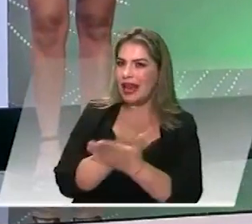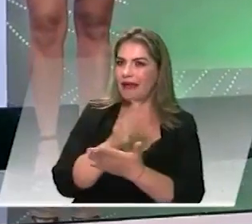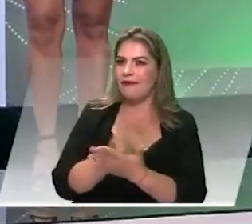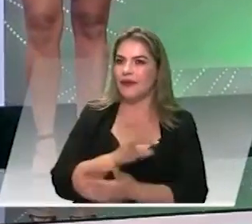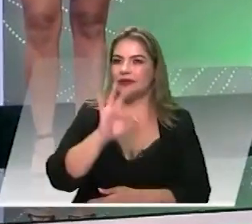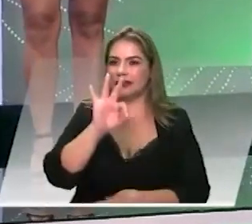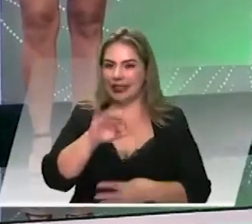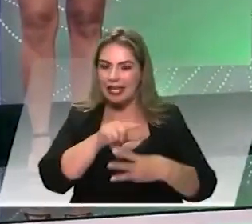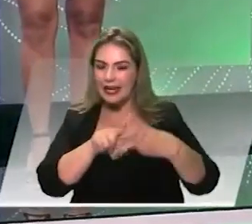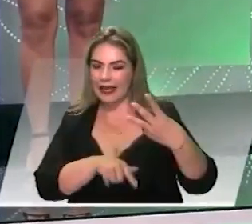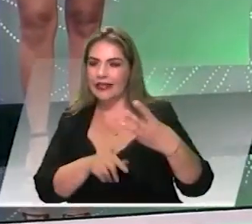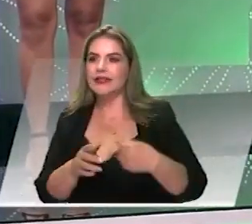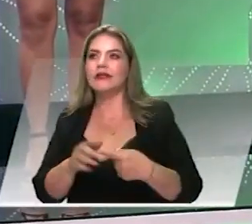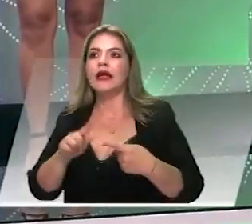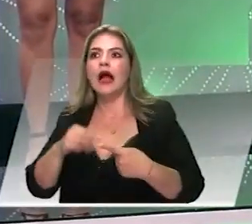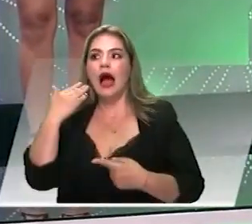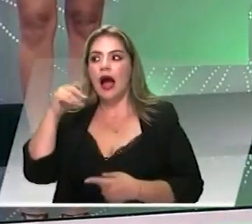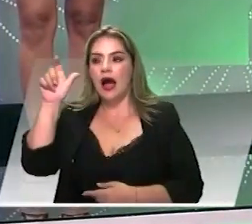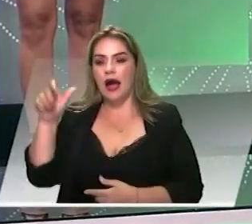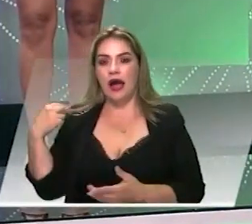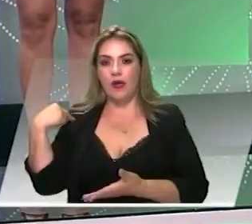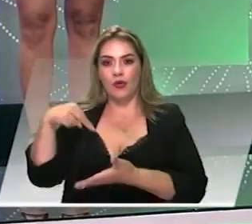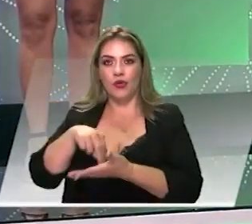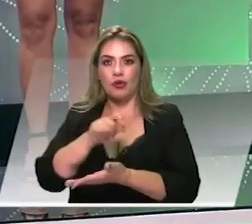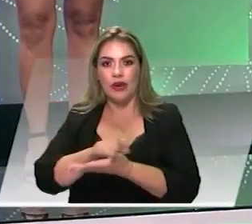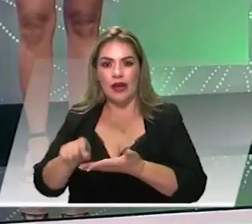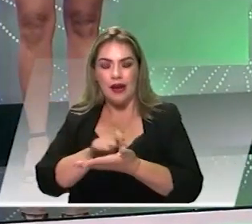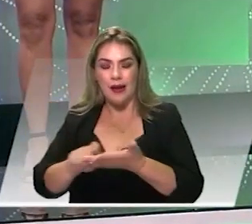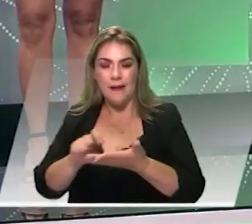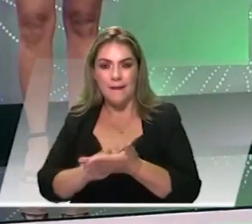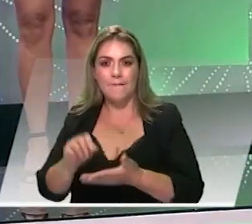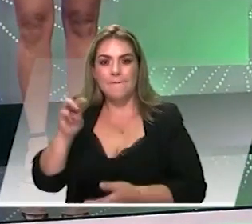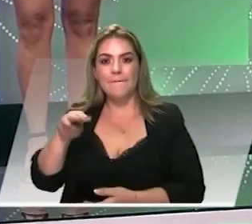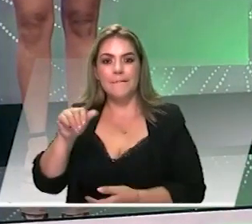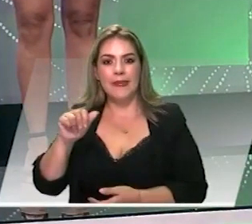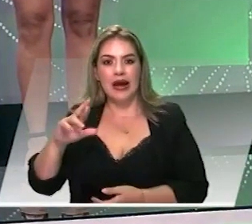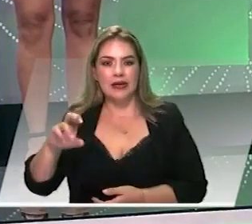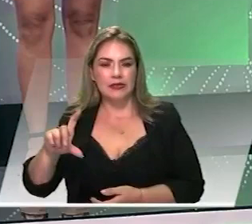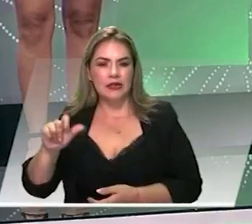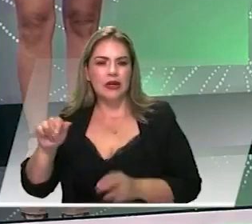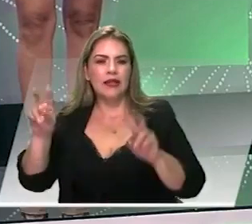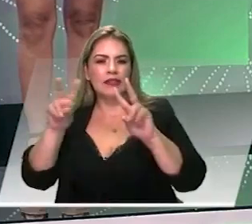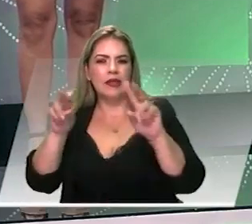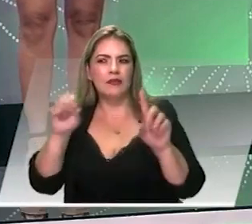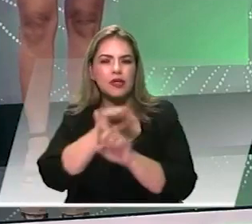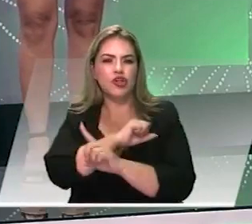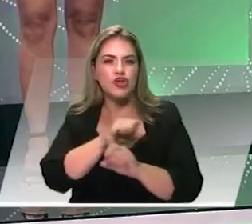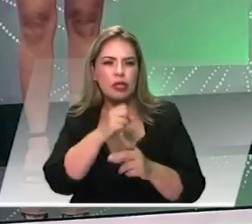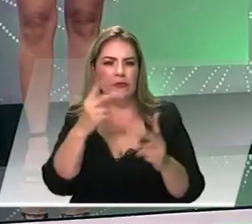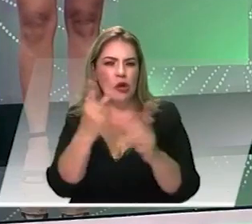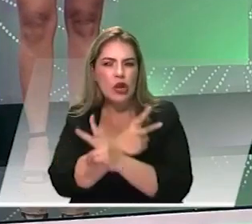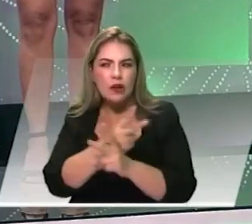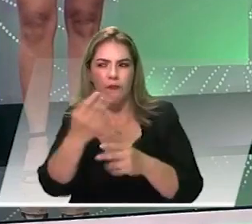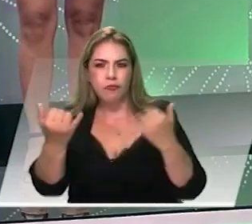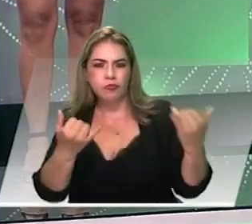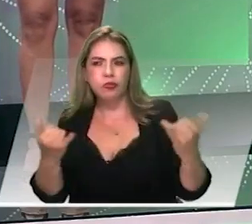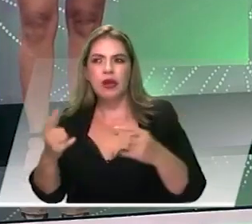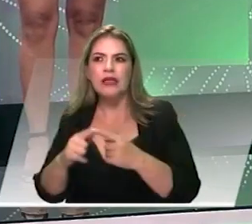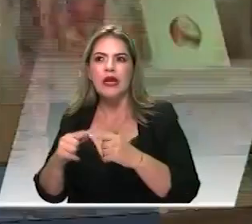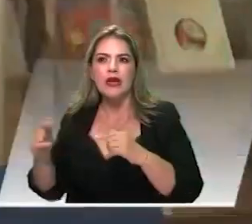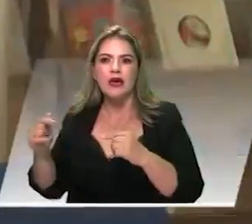escritora antioqueña Marcela Giral estará presente para hablar de los conflictos sociales y la guerra desde la literatura.